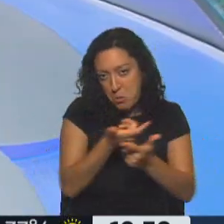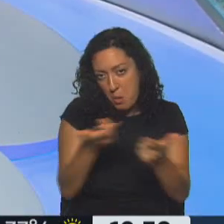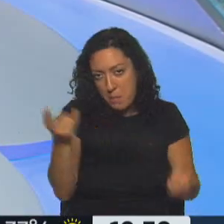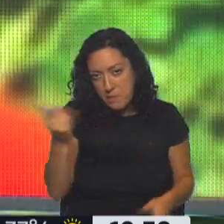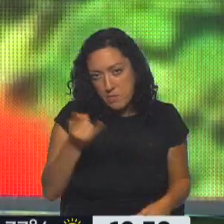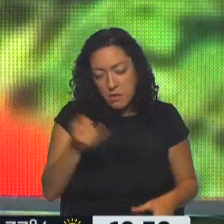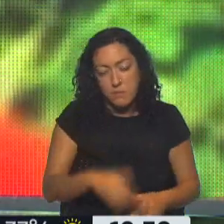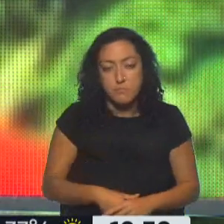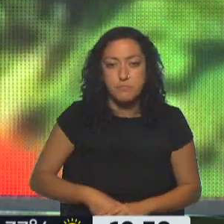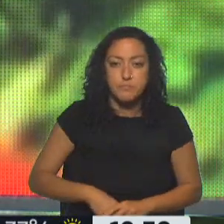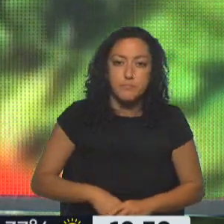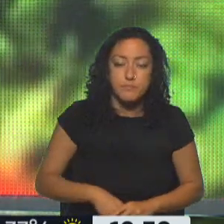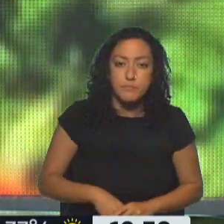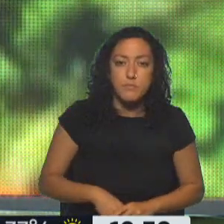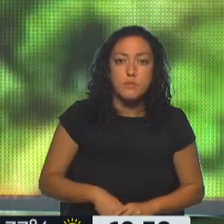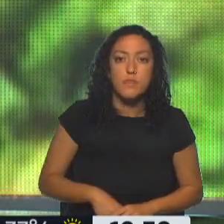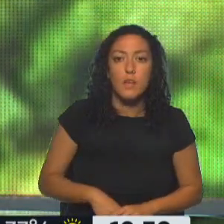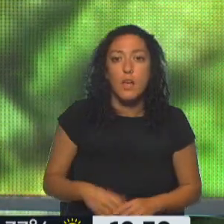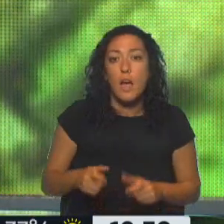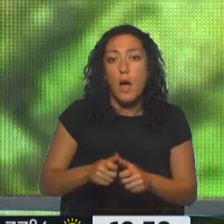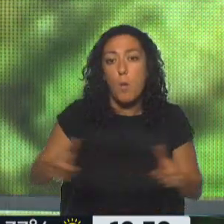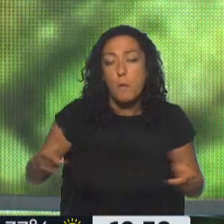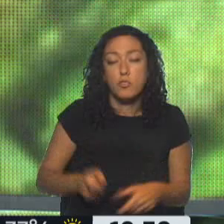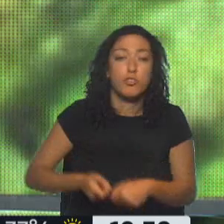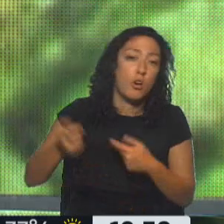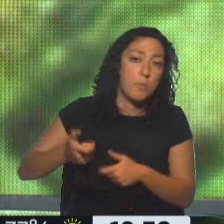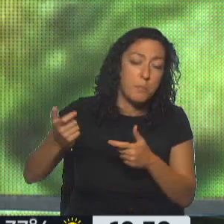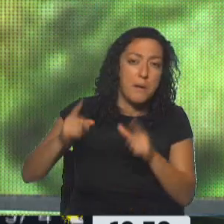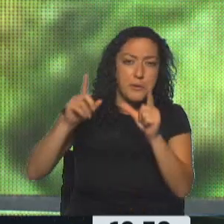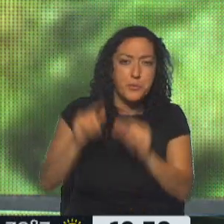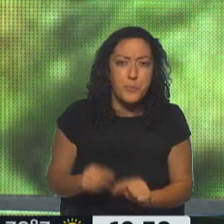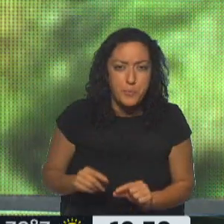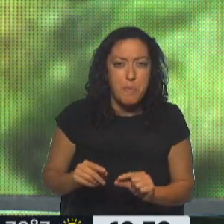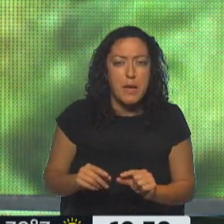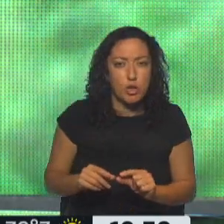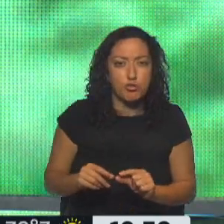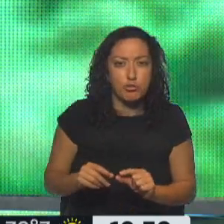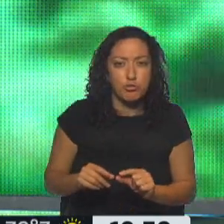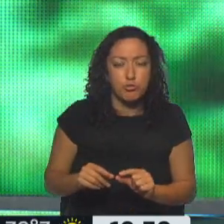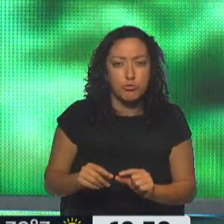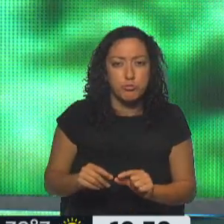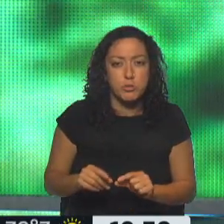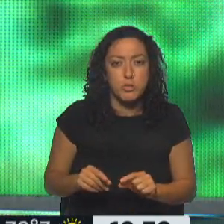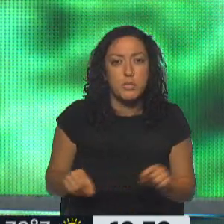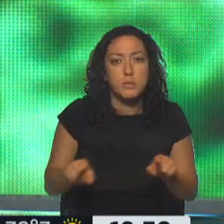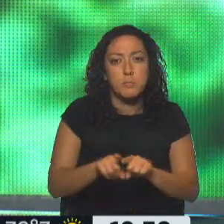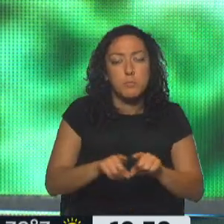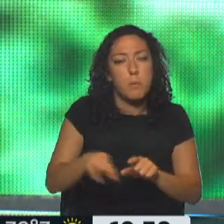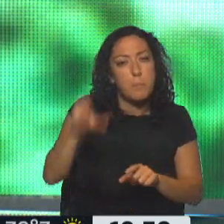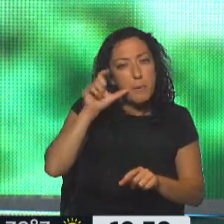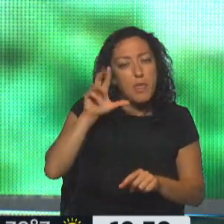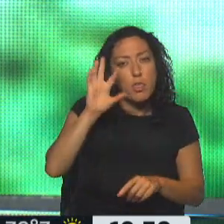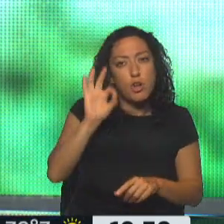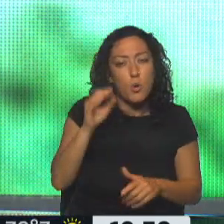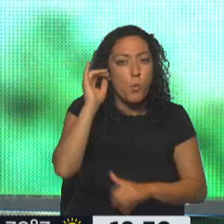Cómo vienen cómo se llevan estos números de las exportaciones que está marcando Pedro con esto que